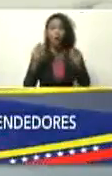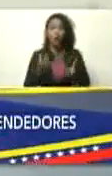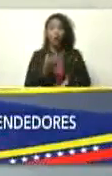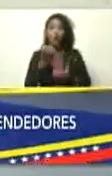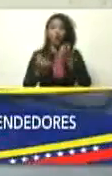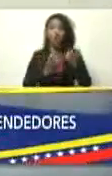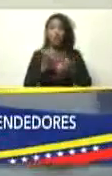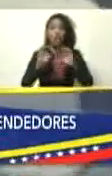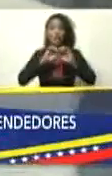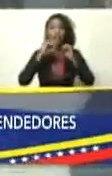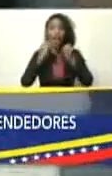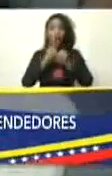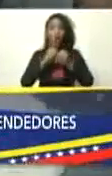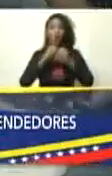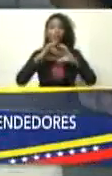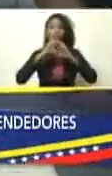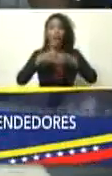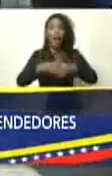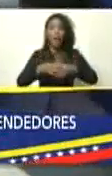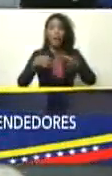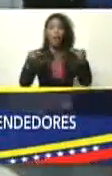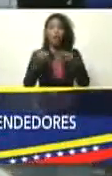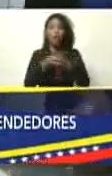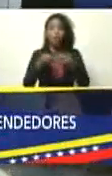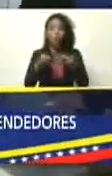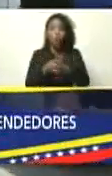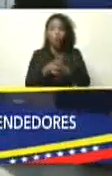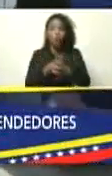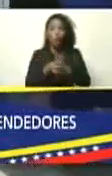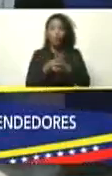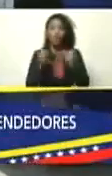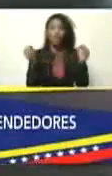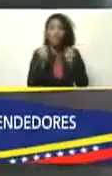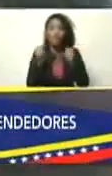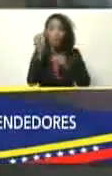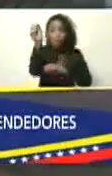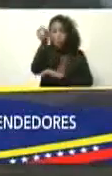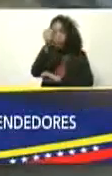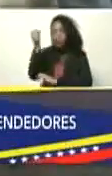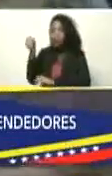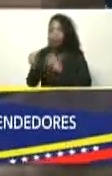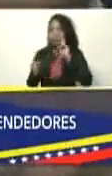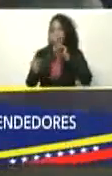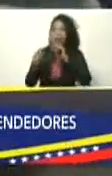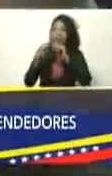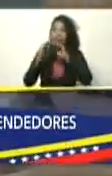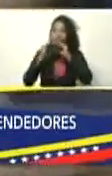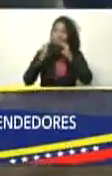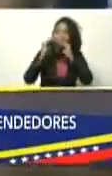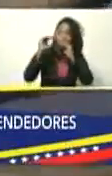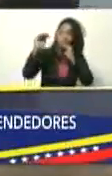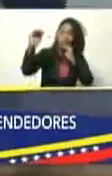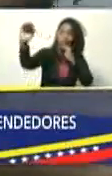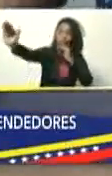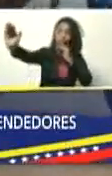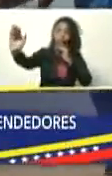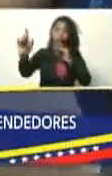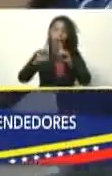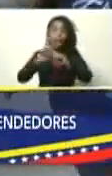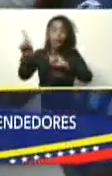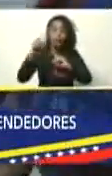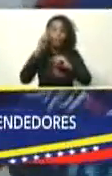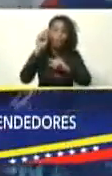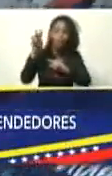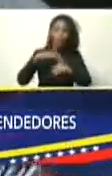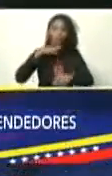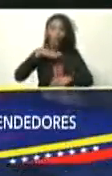aulas de clase, el cuerpo de refrigeración. De verdad que se pierde de vista el potencial que tenemos acá. Como usted decía, acá